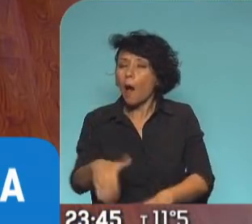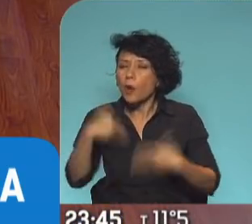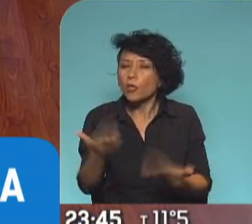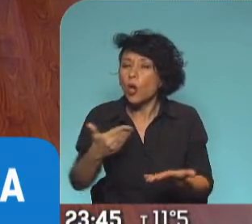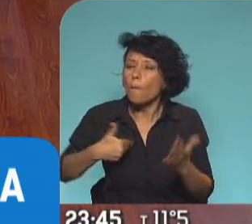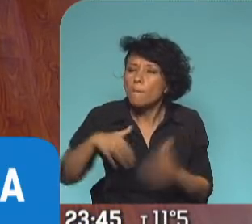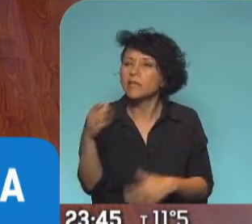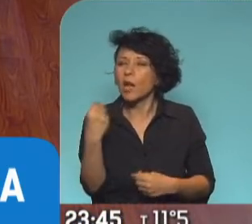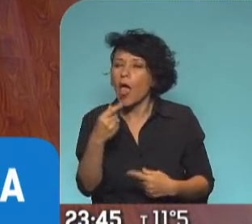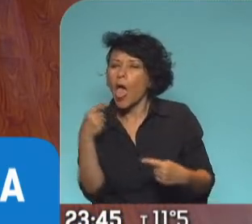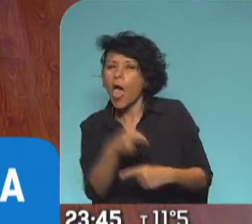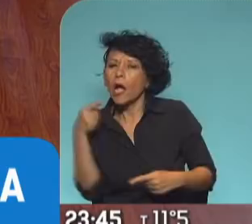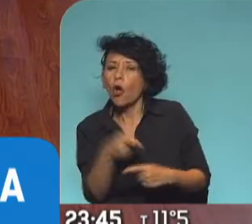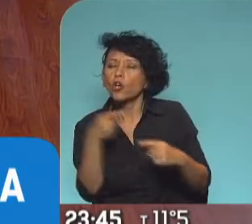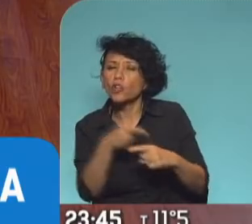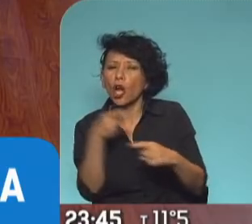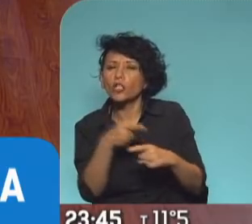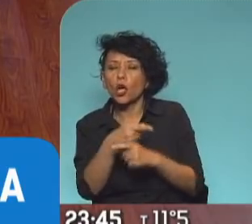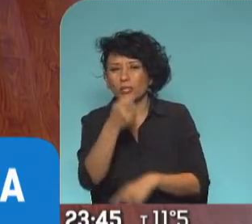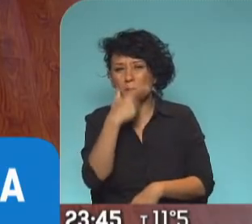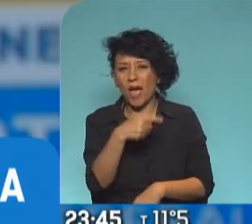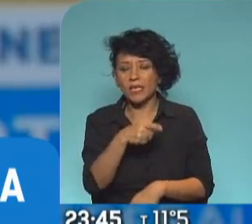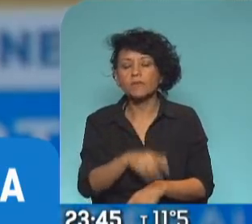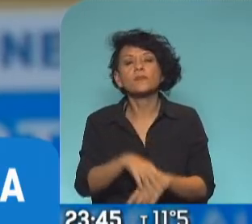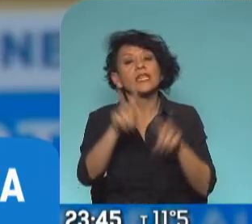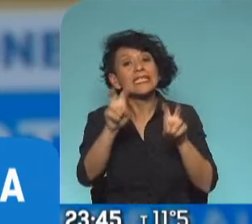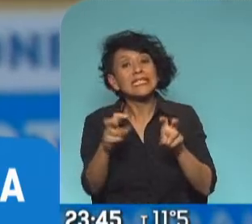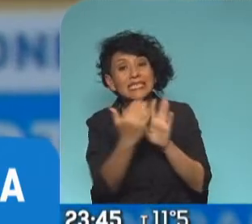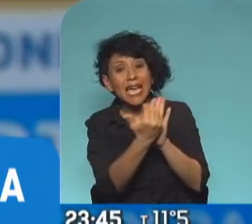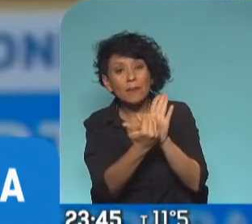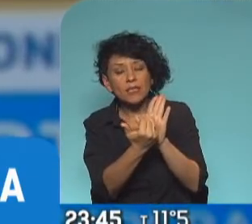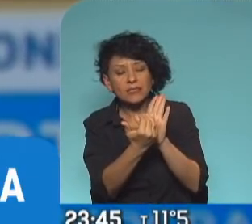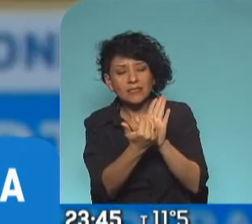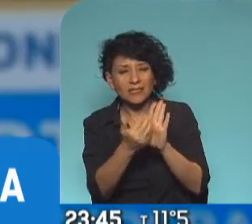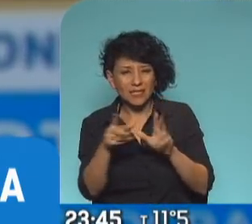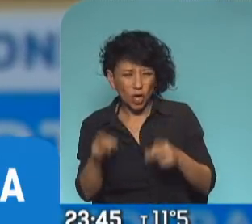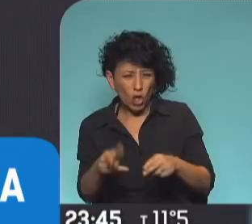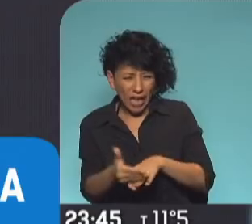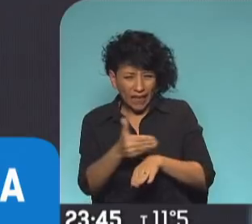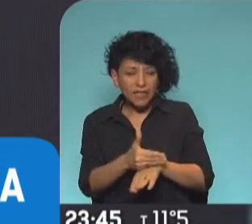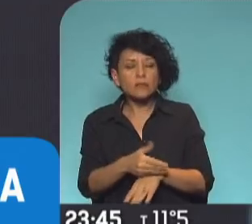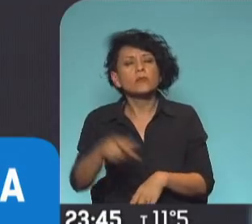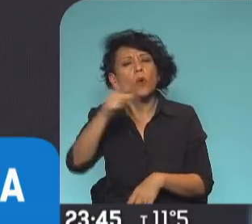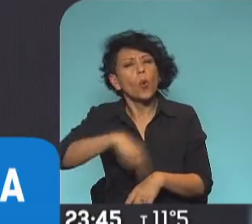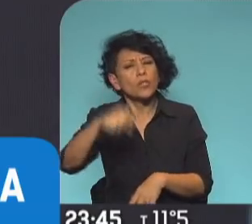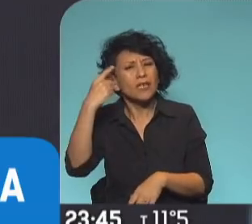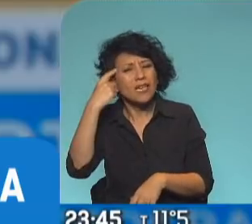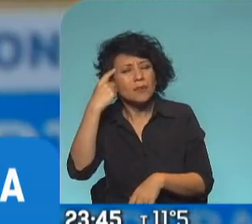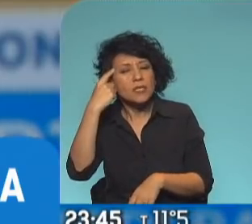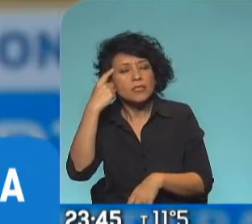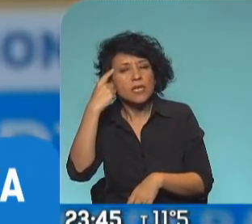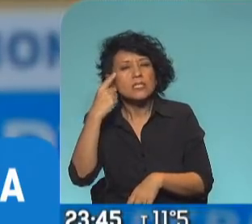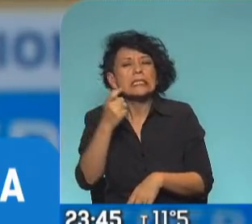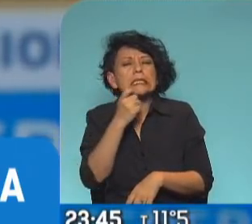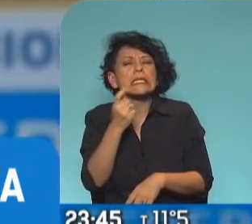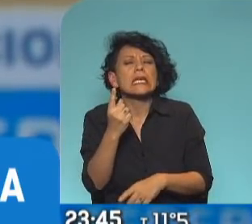fustigar, obviamente, a Macri, Yo les preguntaba dentro de los ejes temáticos antes de ir al corte si ustedes creían que había quedado algo